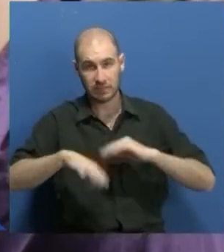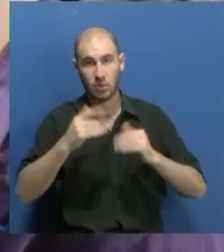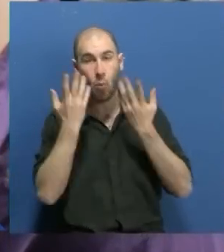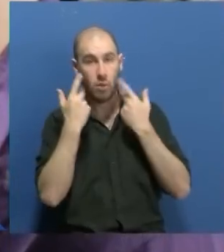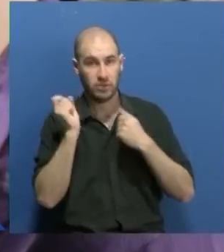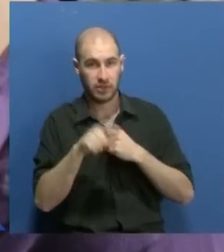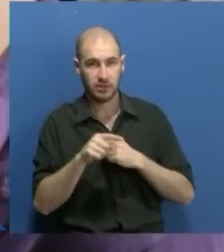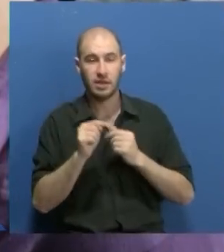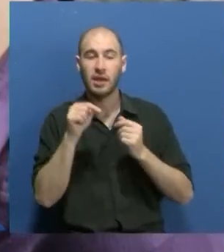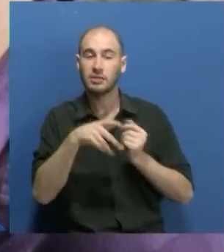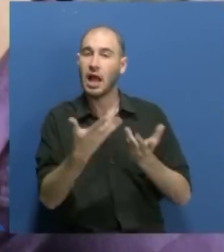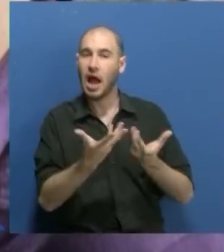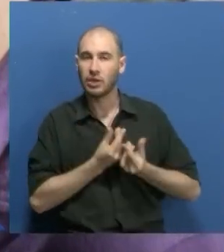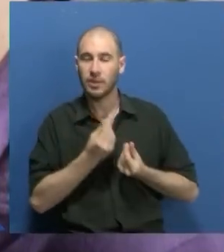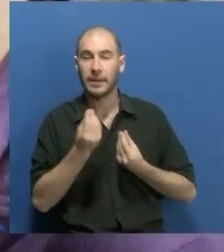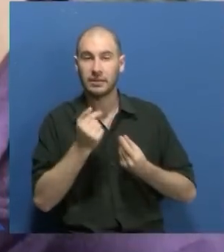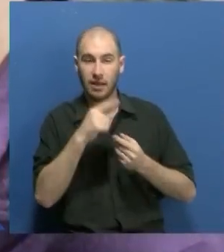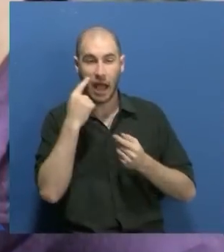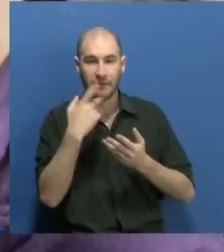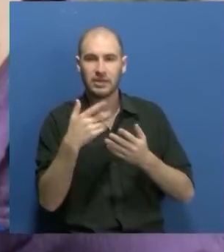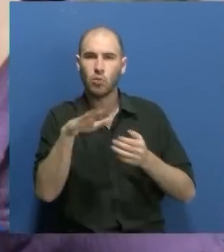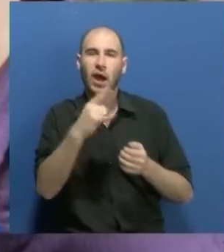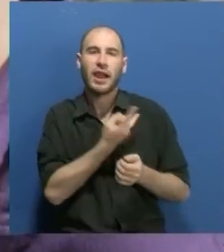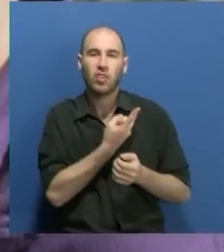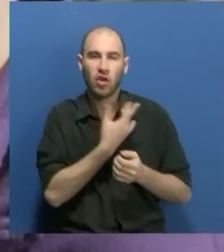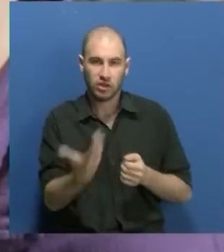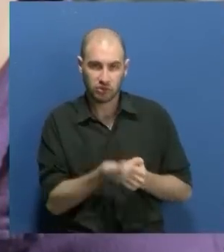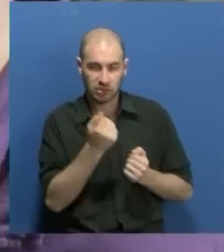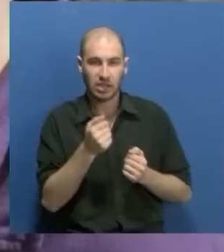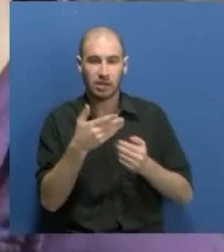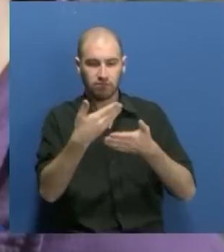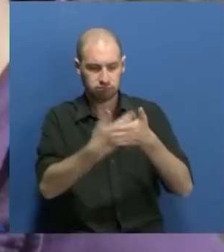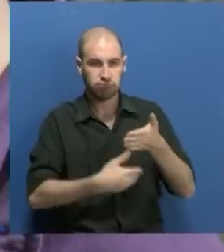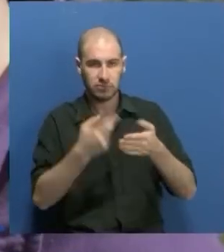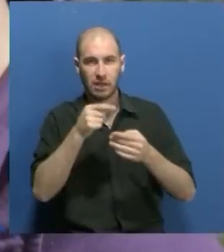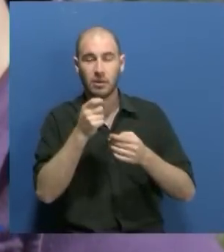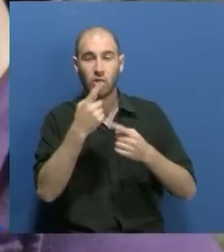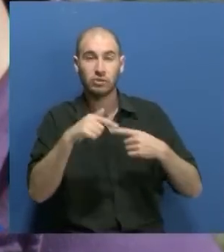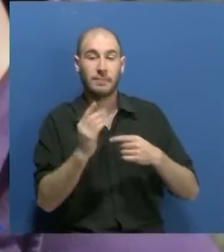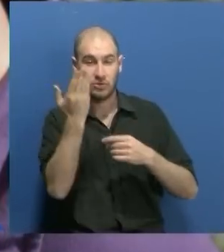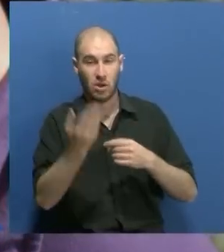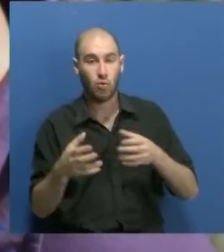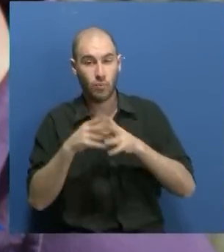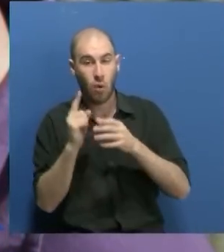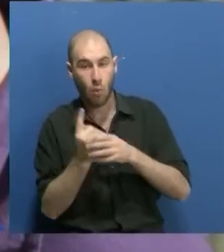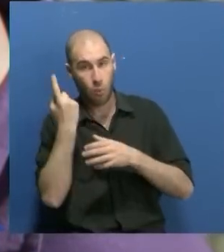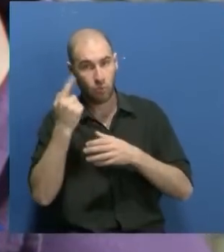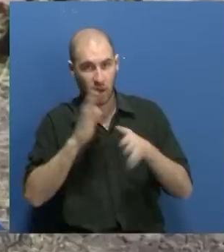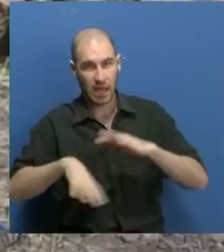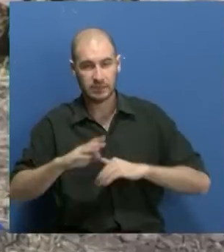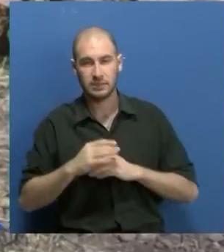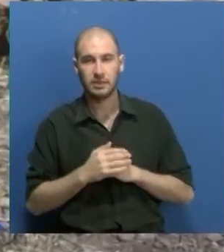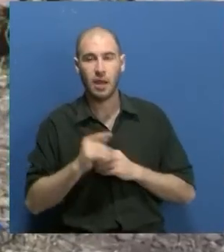huesos, y eso te va a permitir definir procedencia. Hay unos estudios muy recientes que hace uno de los miembros de nuestro equipo, que es